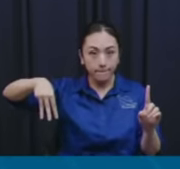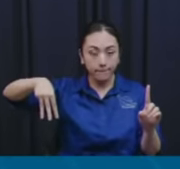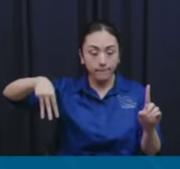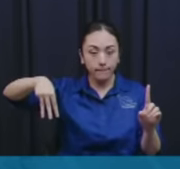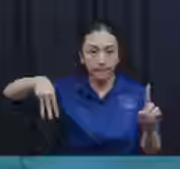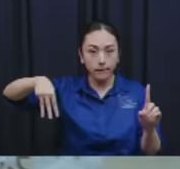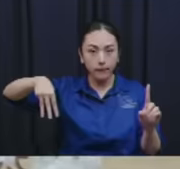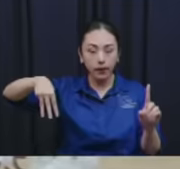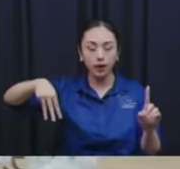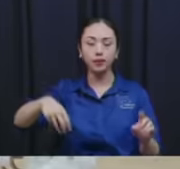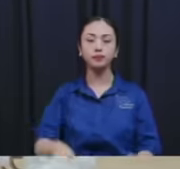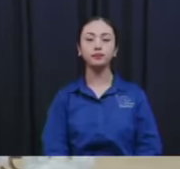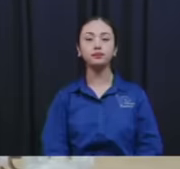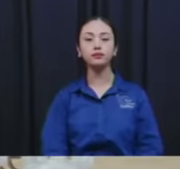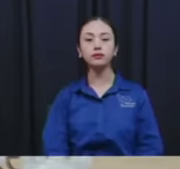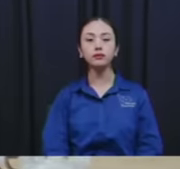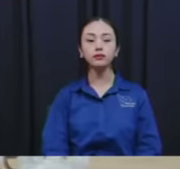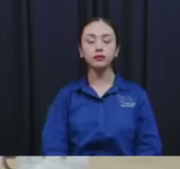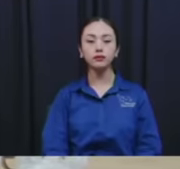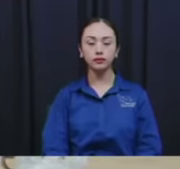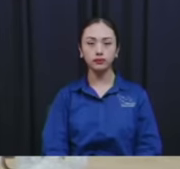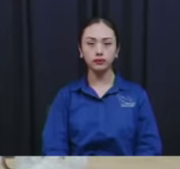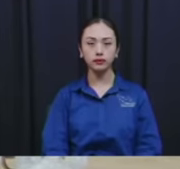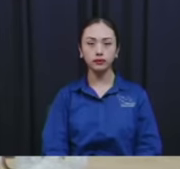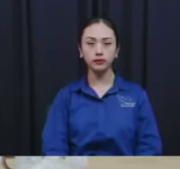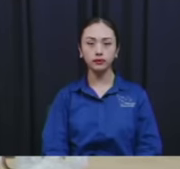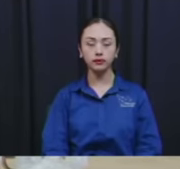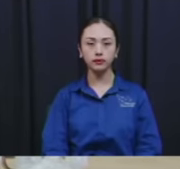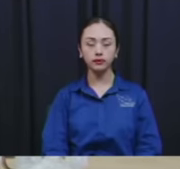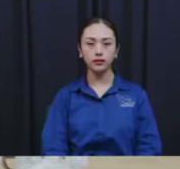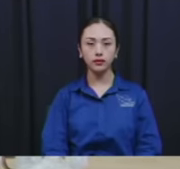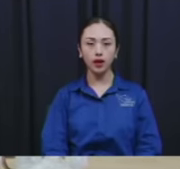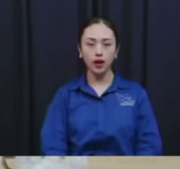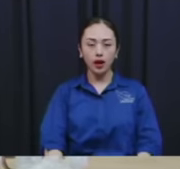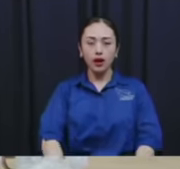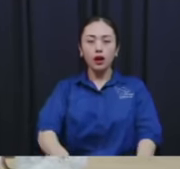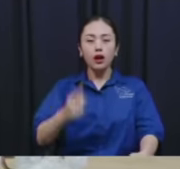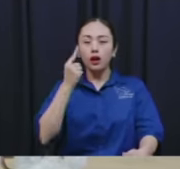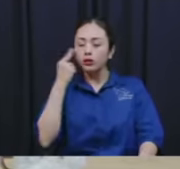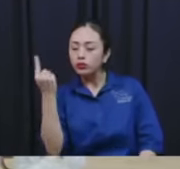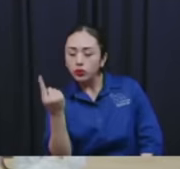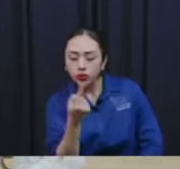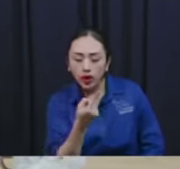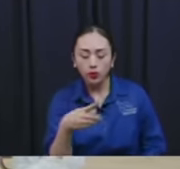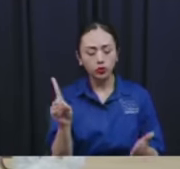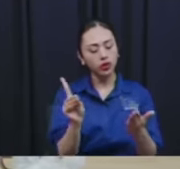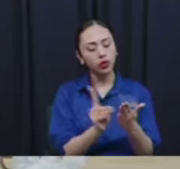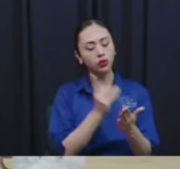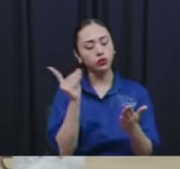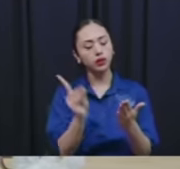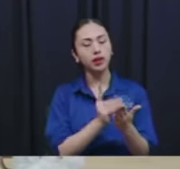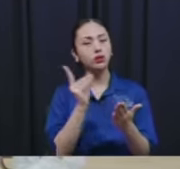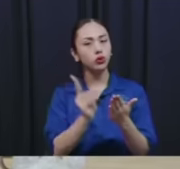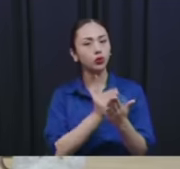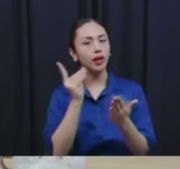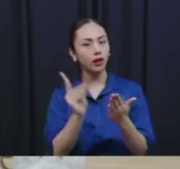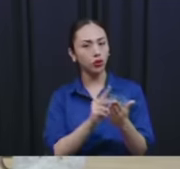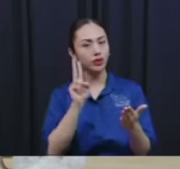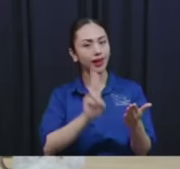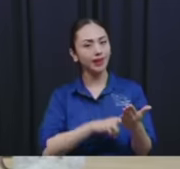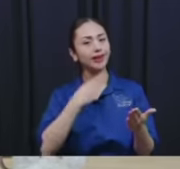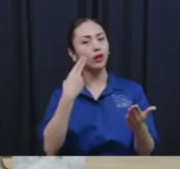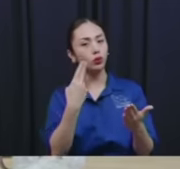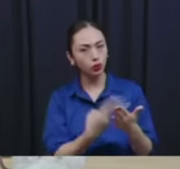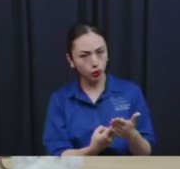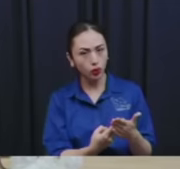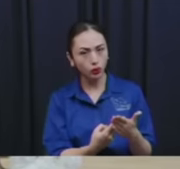a ver el el resultado de los diccionarios la traducción mire lo